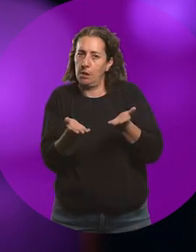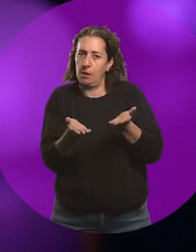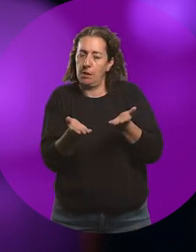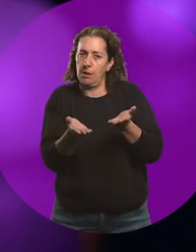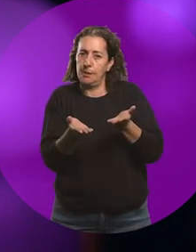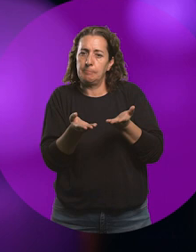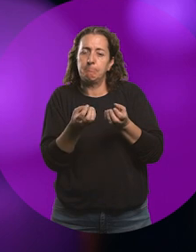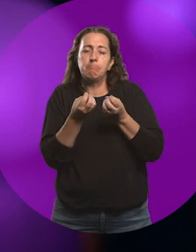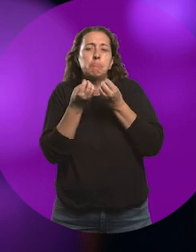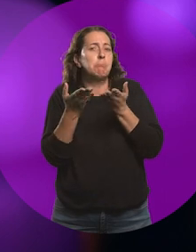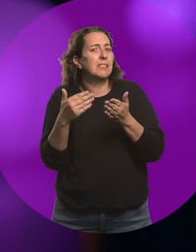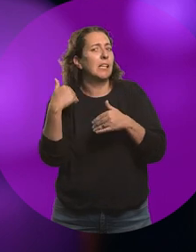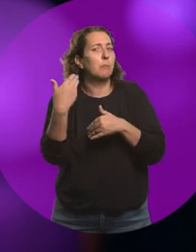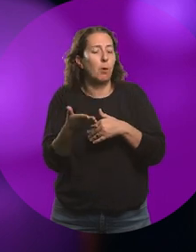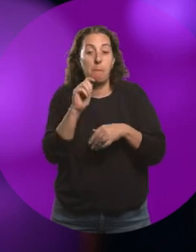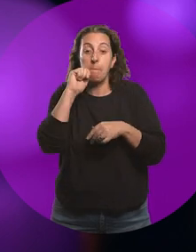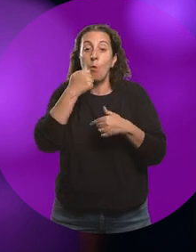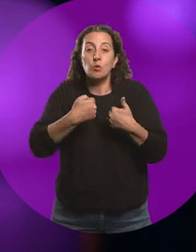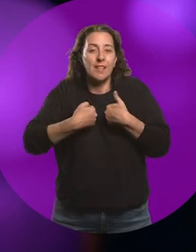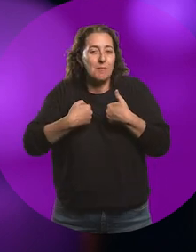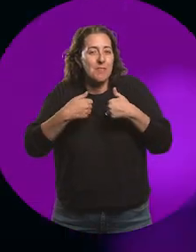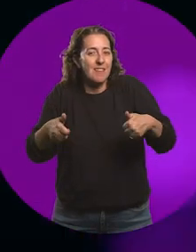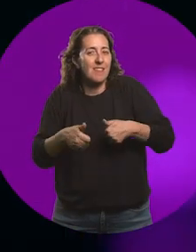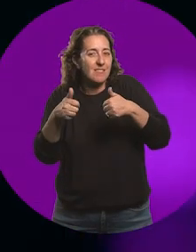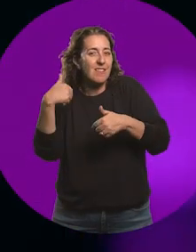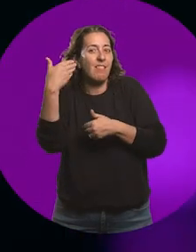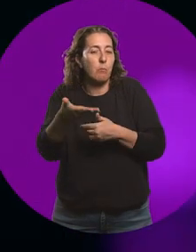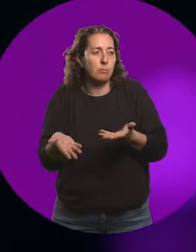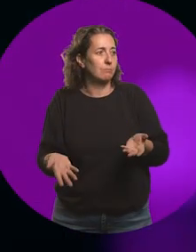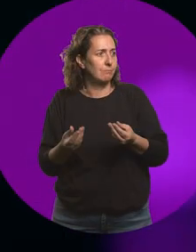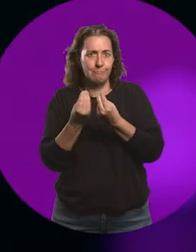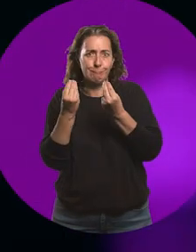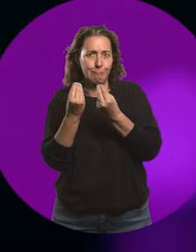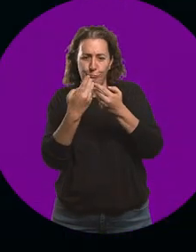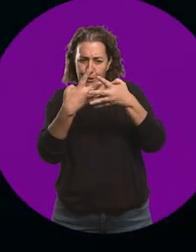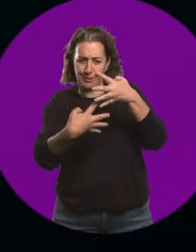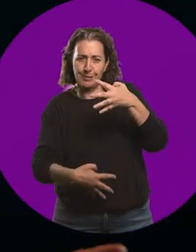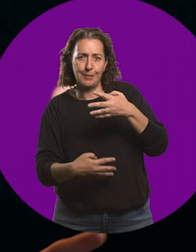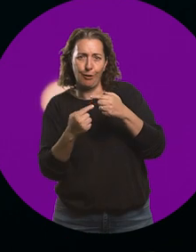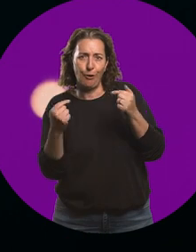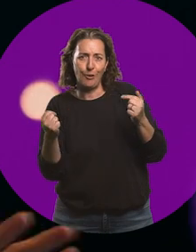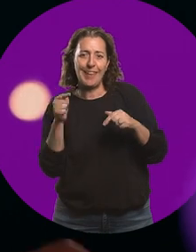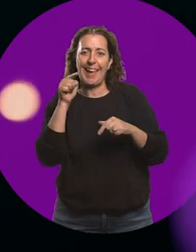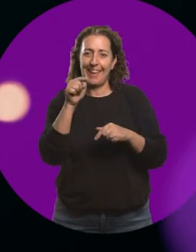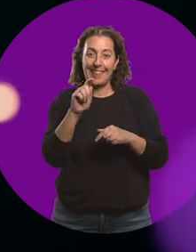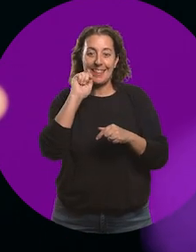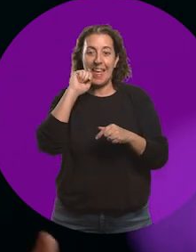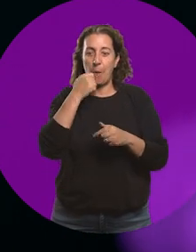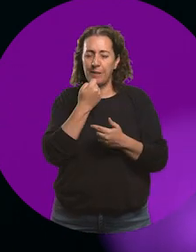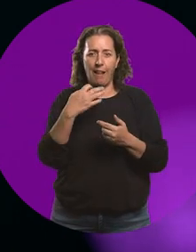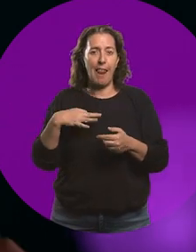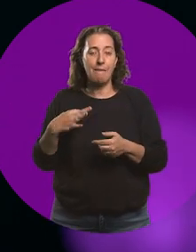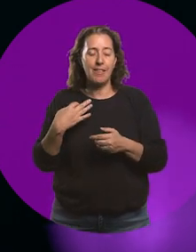¿Qué va a pasar después? ¿Qué me gustaría hacer después? Son tantas las cosas. Y ahí te das cuenta que la vida se pasa tan